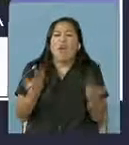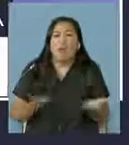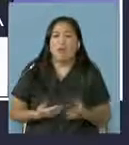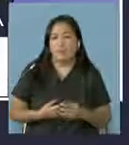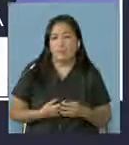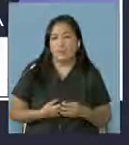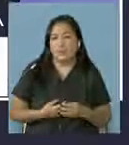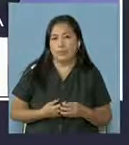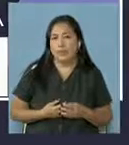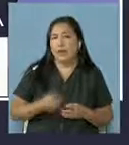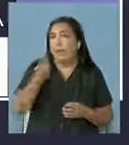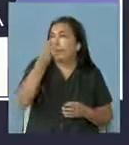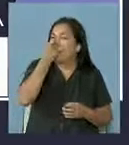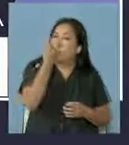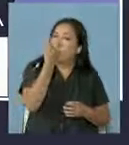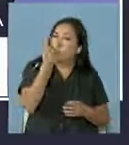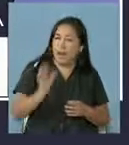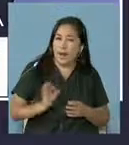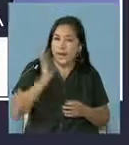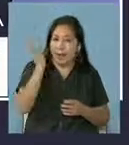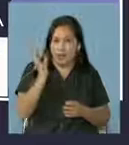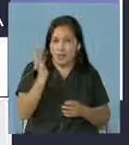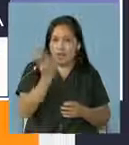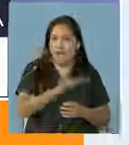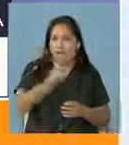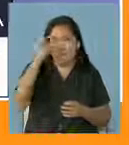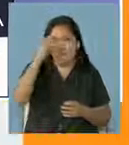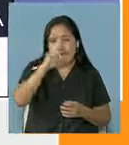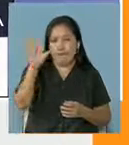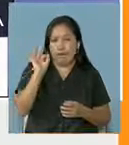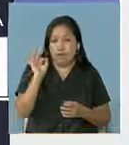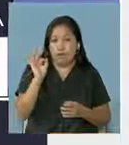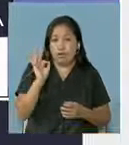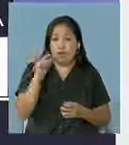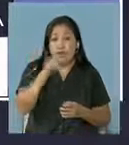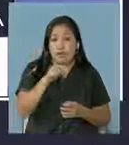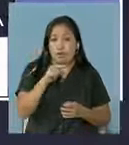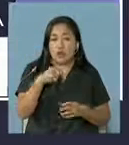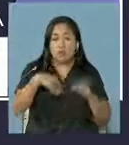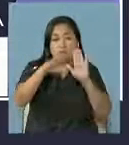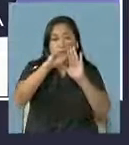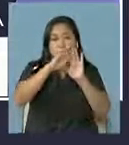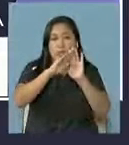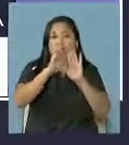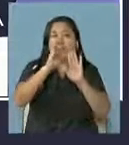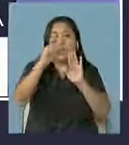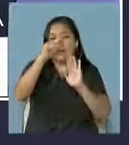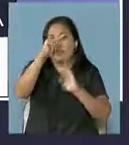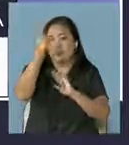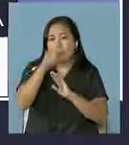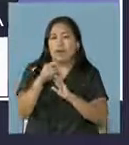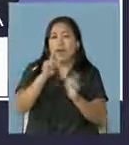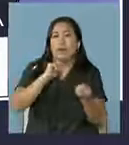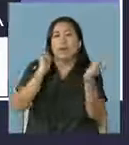a ver durante estos 21 años casi que lleva ferro en la B nacional pasó de todo por ahora no hay grandes cambios la